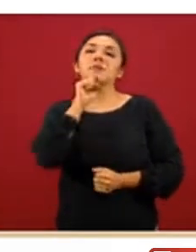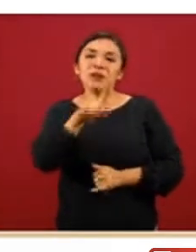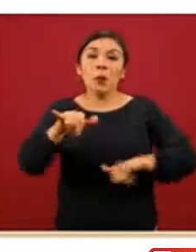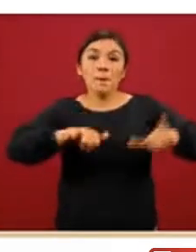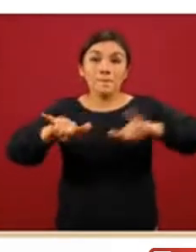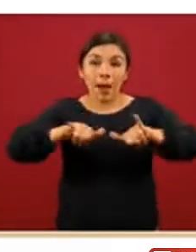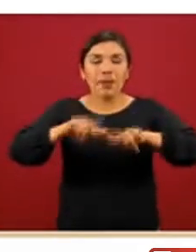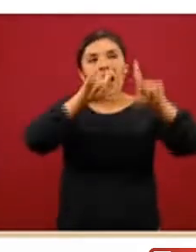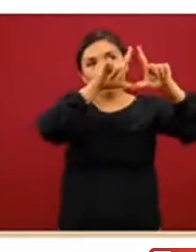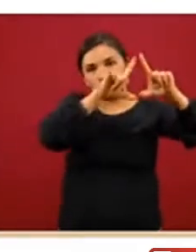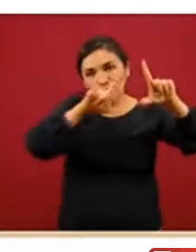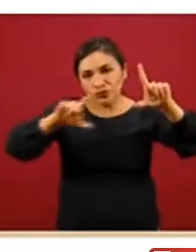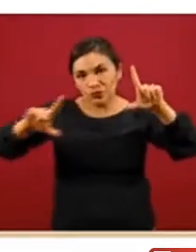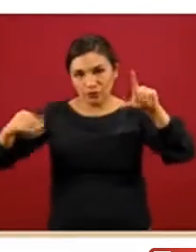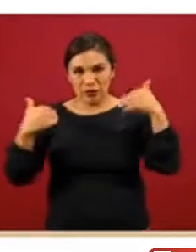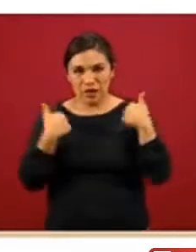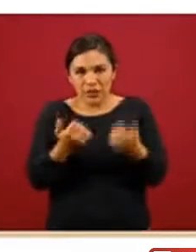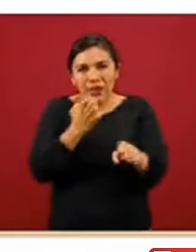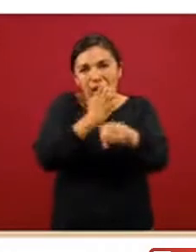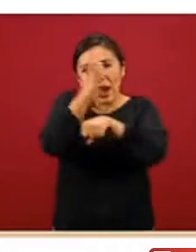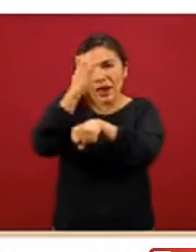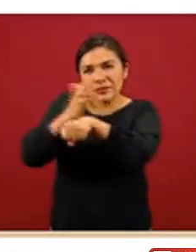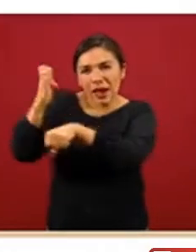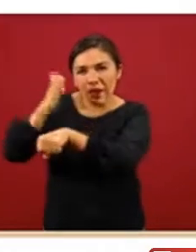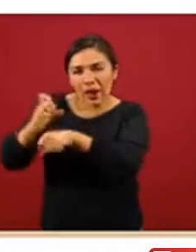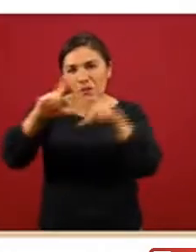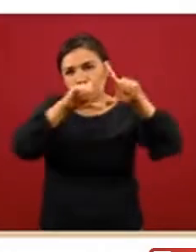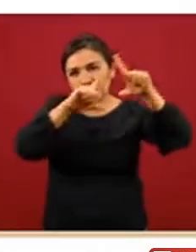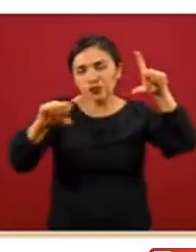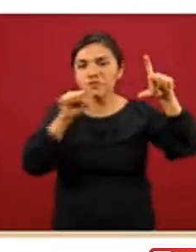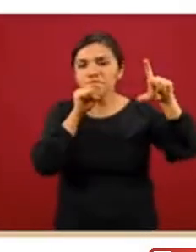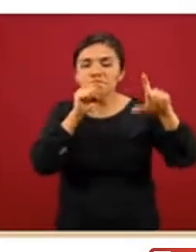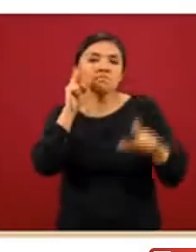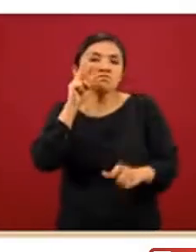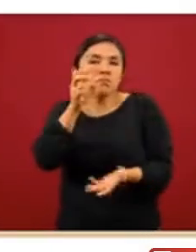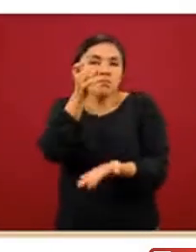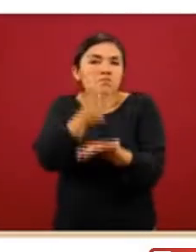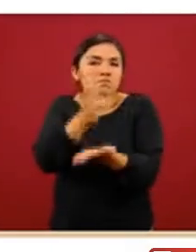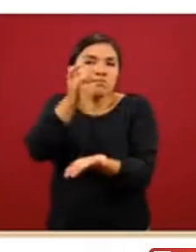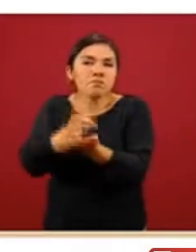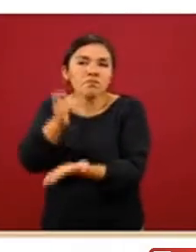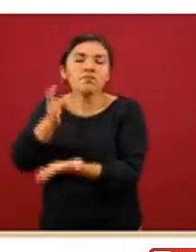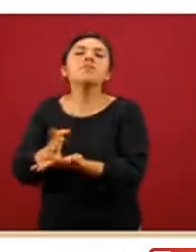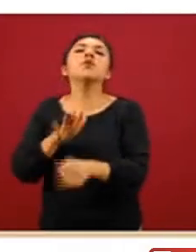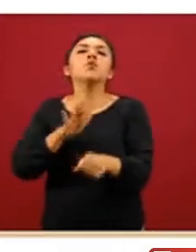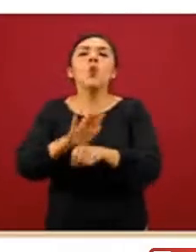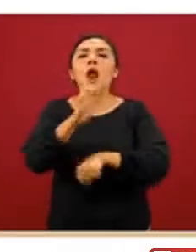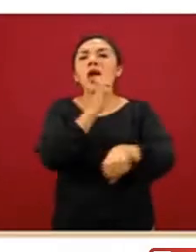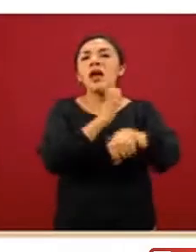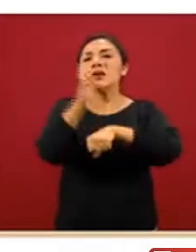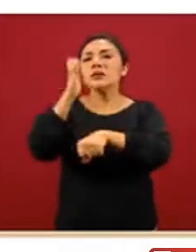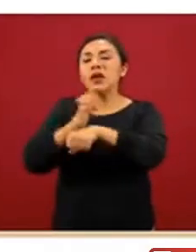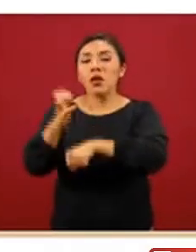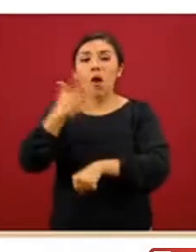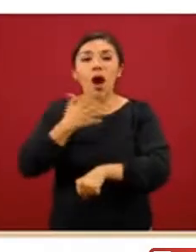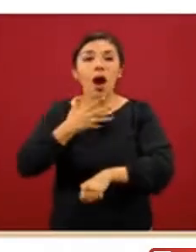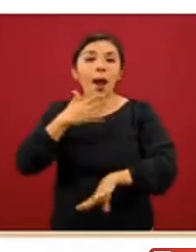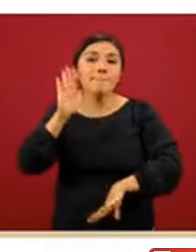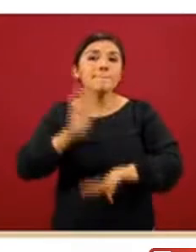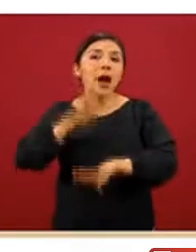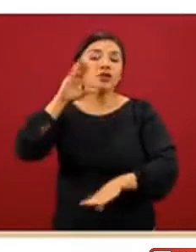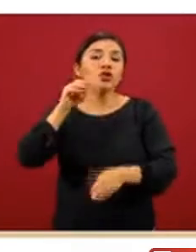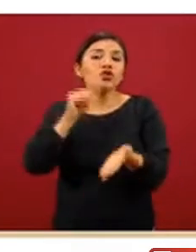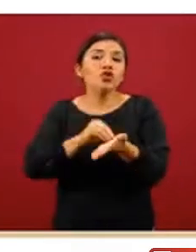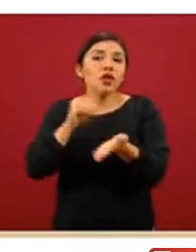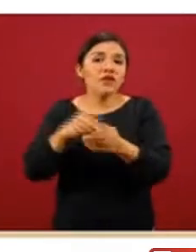información, pero ahora en orden ascendente, y entonces también aquí podemos detectar cuáles son los estados que tienen mayor